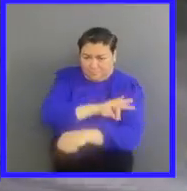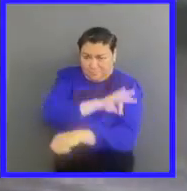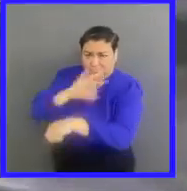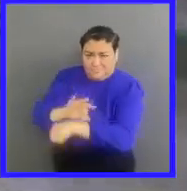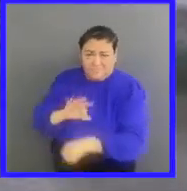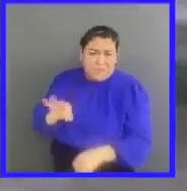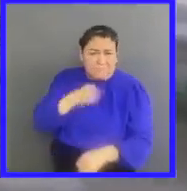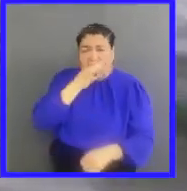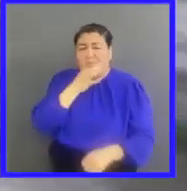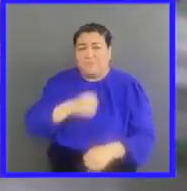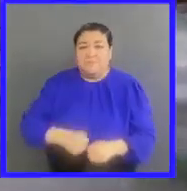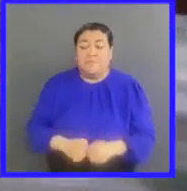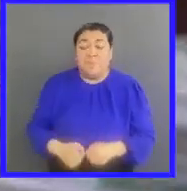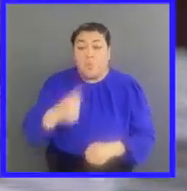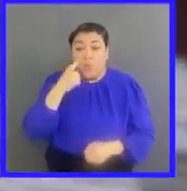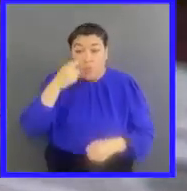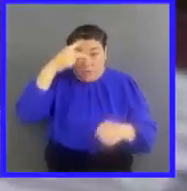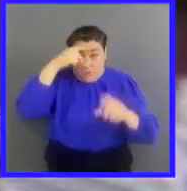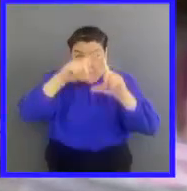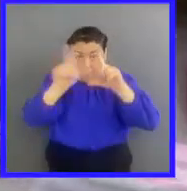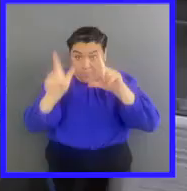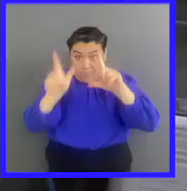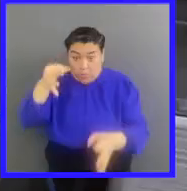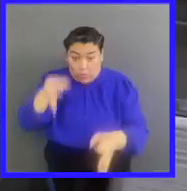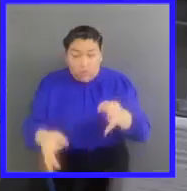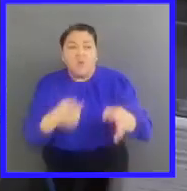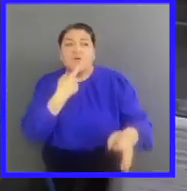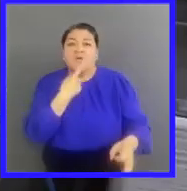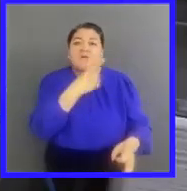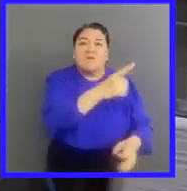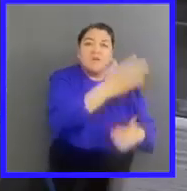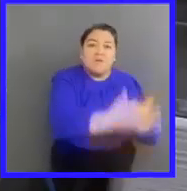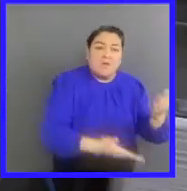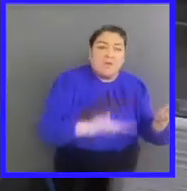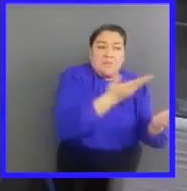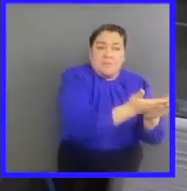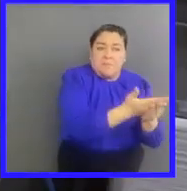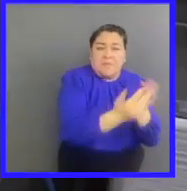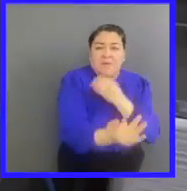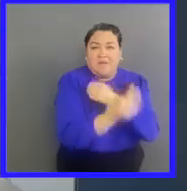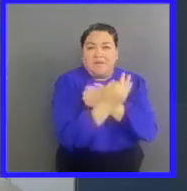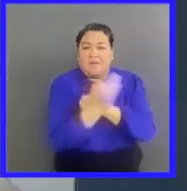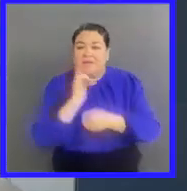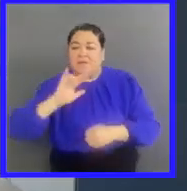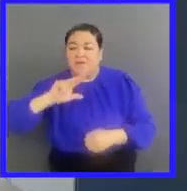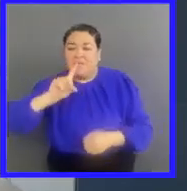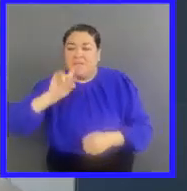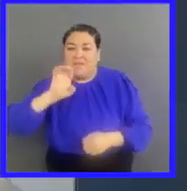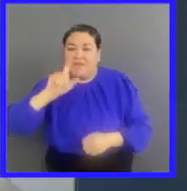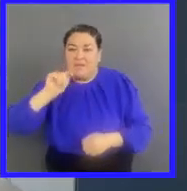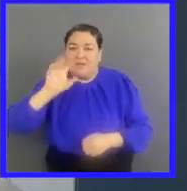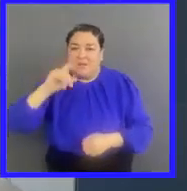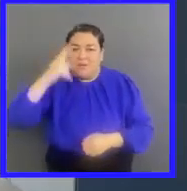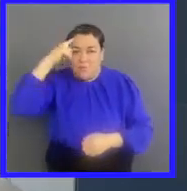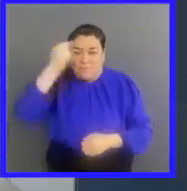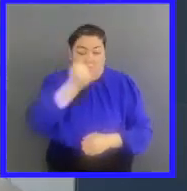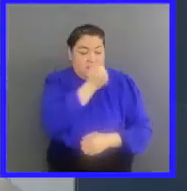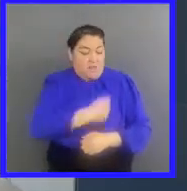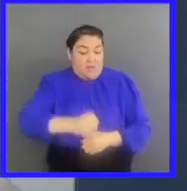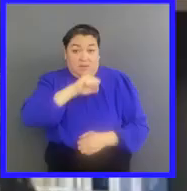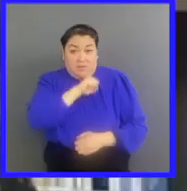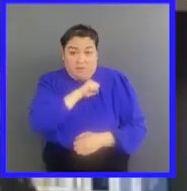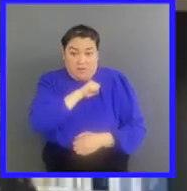En México, el juicio de amparo indirecto se vuelve crucial si queremos proteger el derecho a la salud y a la seguridad